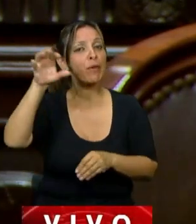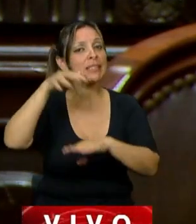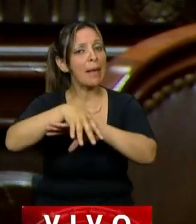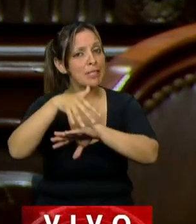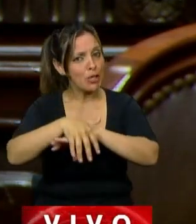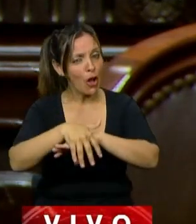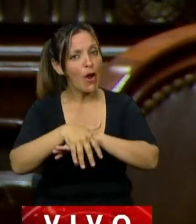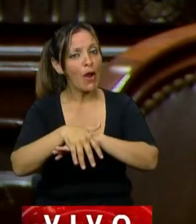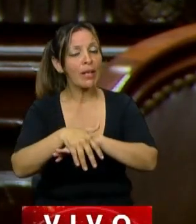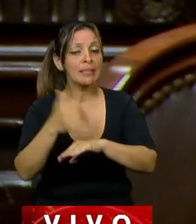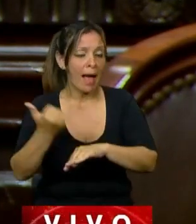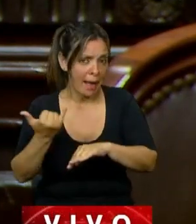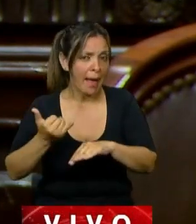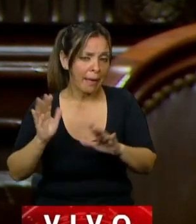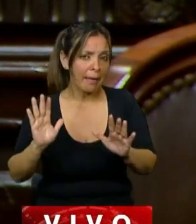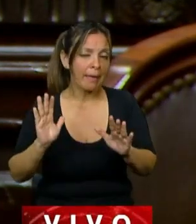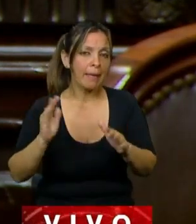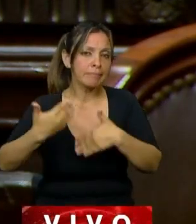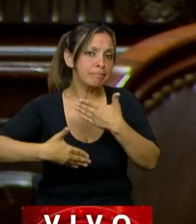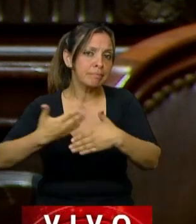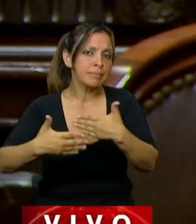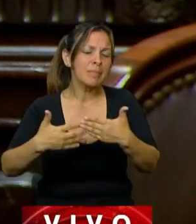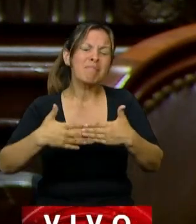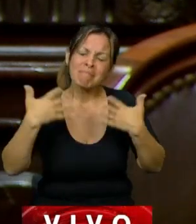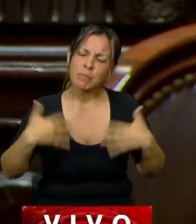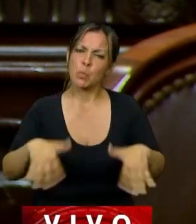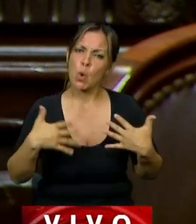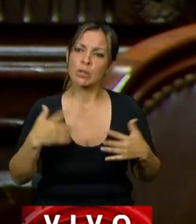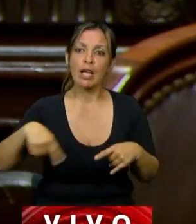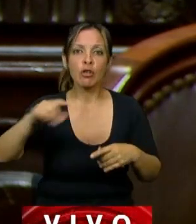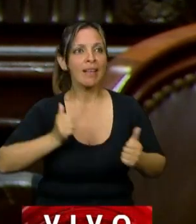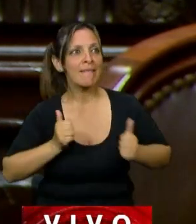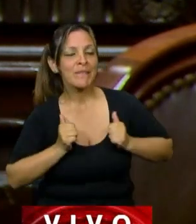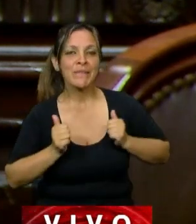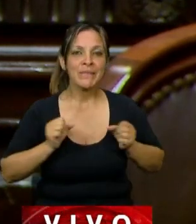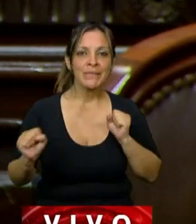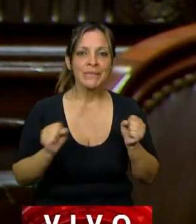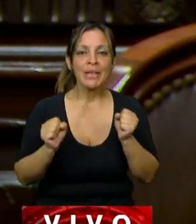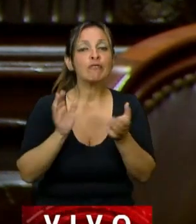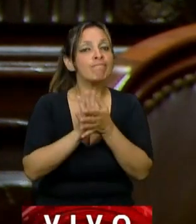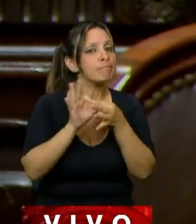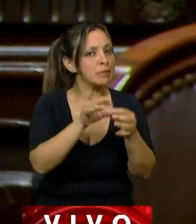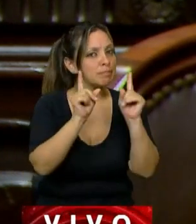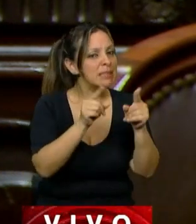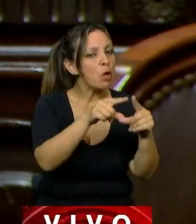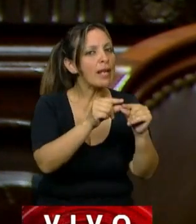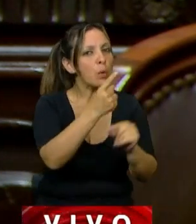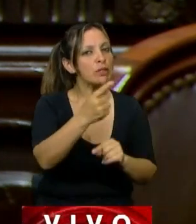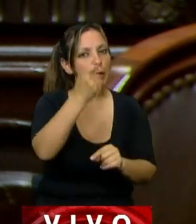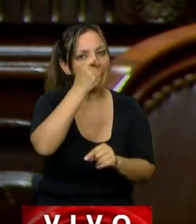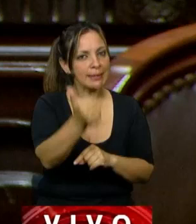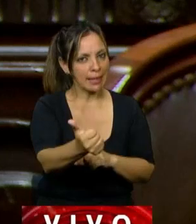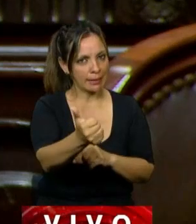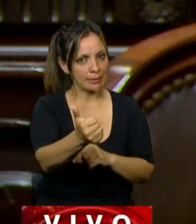Misiones se está generando mucha, pero mucha expectativa en relación al artículo 126.